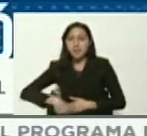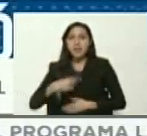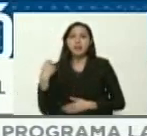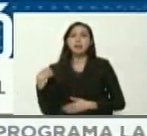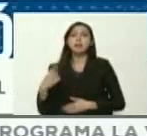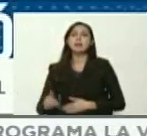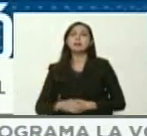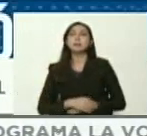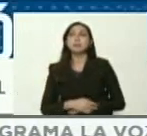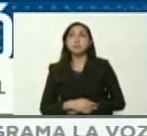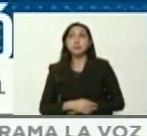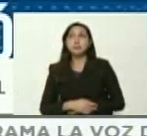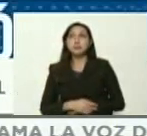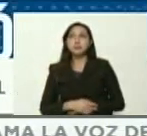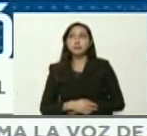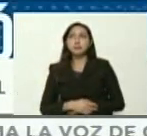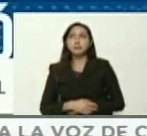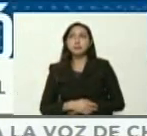de patria.